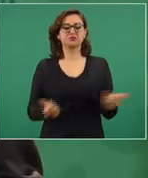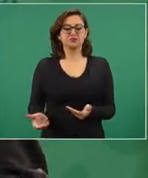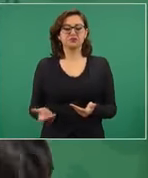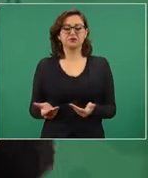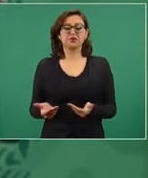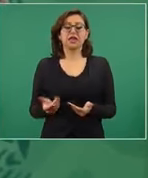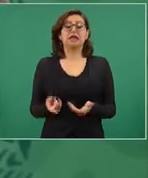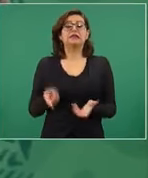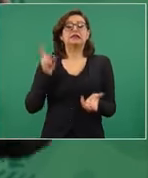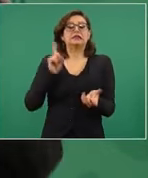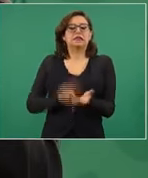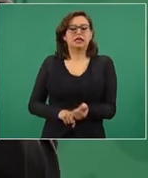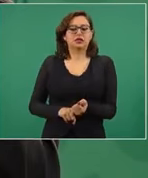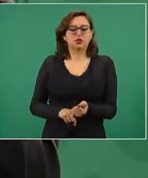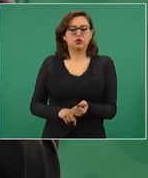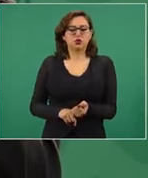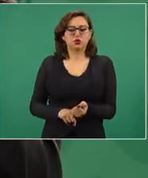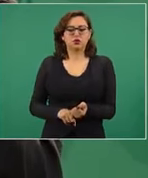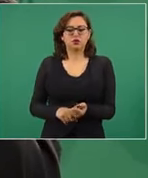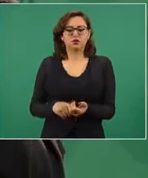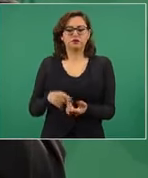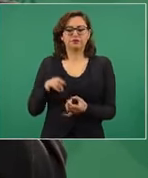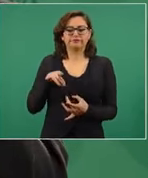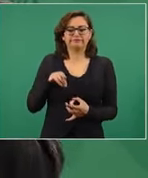con sensores